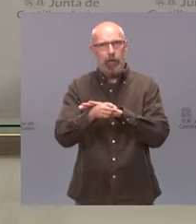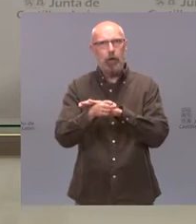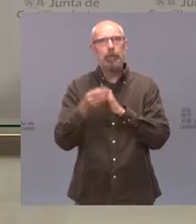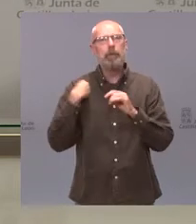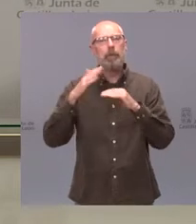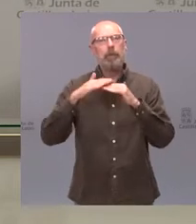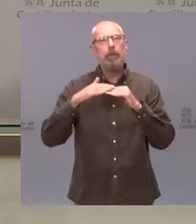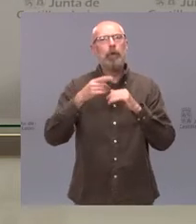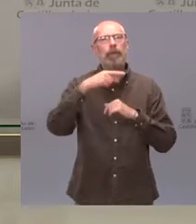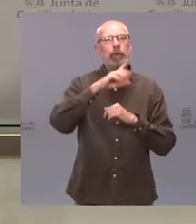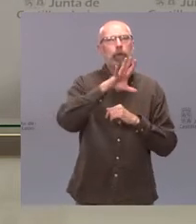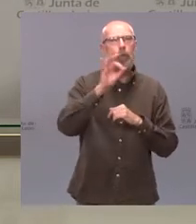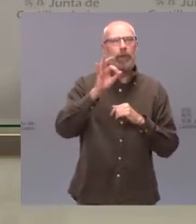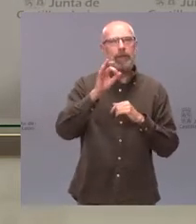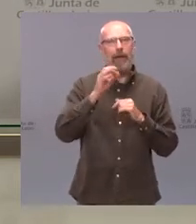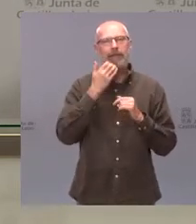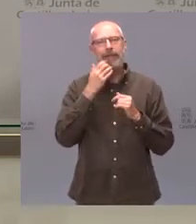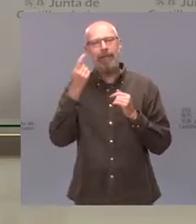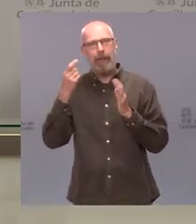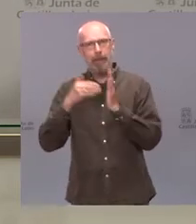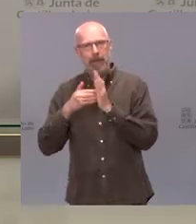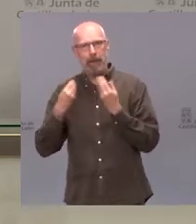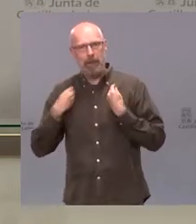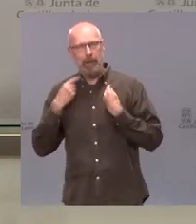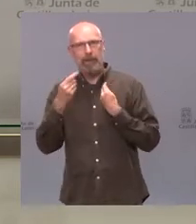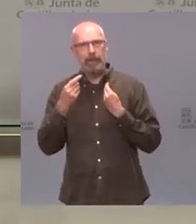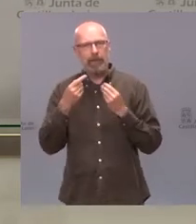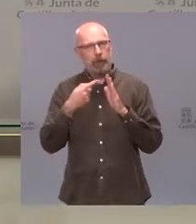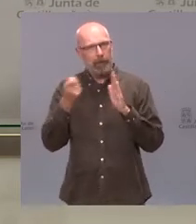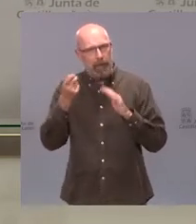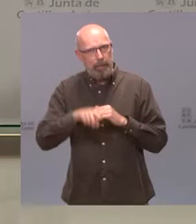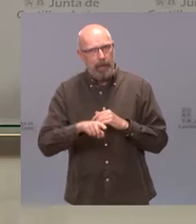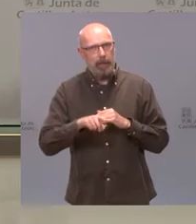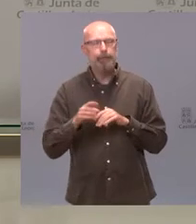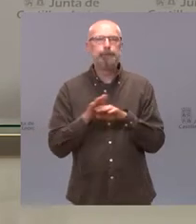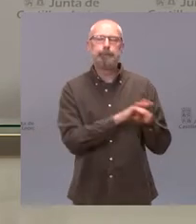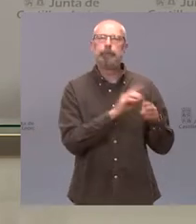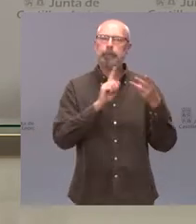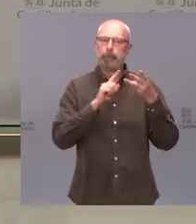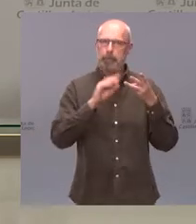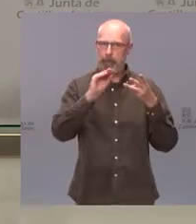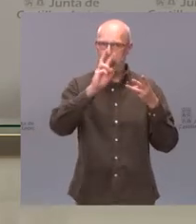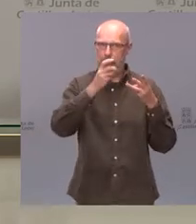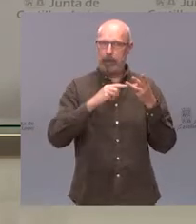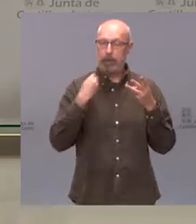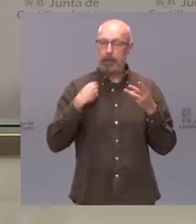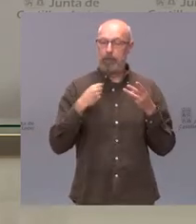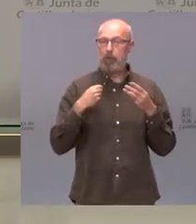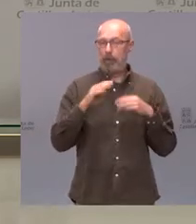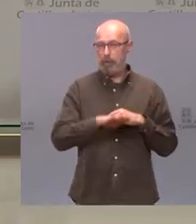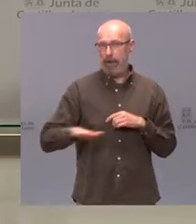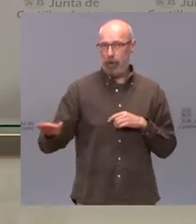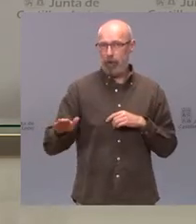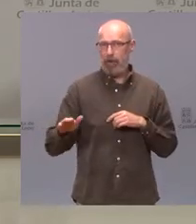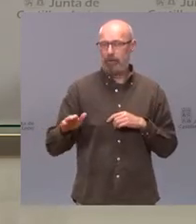100.000 habitantes. Y una tercera pregunta sobre los menores que nos corresponde el 10%, han dicho,